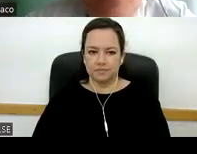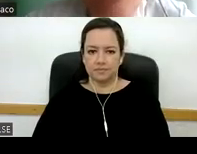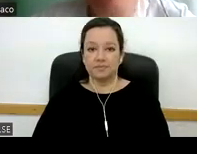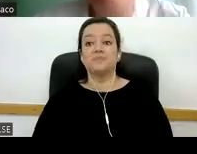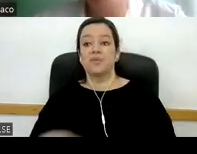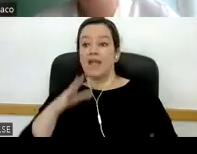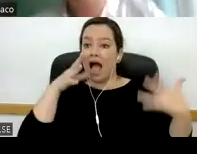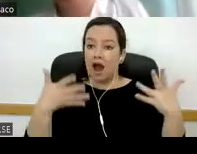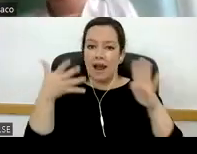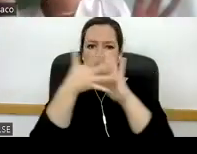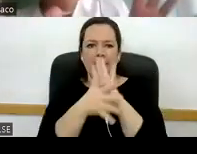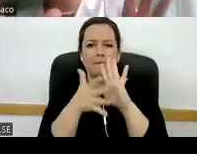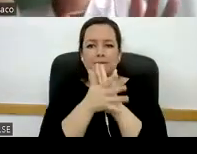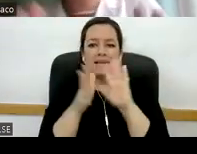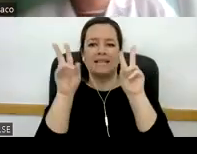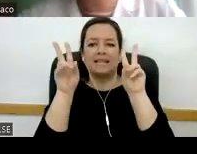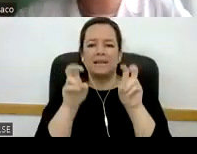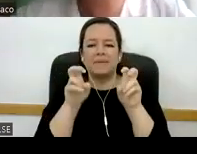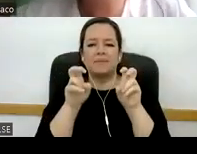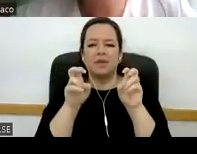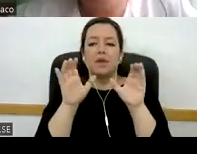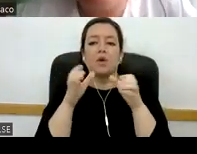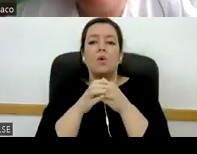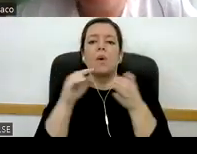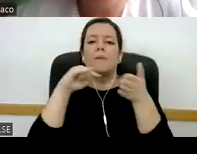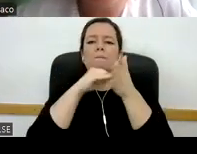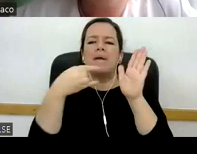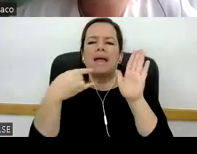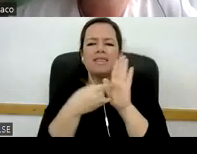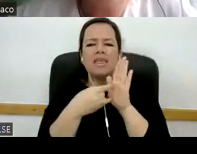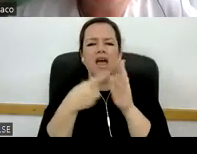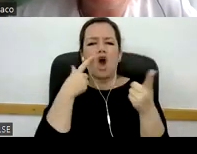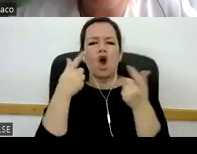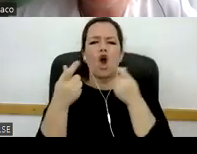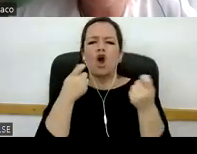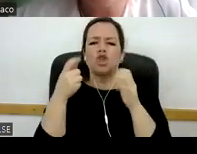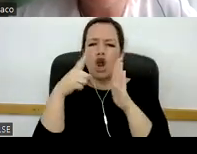Vale, nos vamos a ir al grupo de las medidas dietéticas, es decir, cuánto podemos